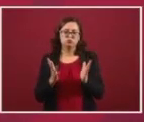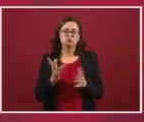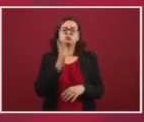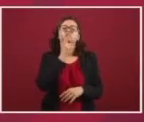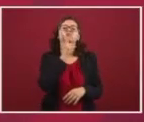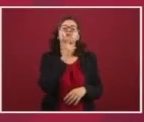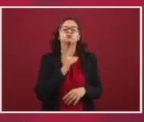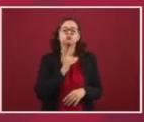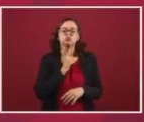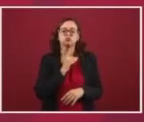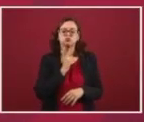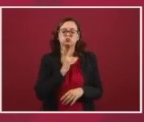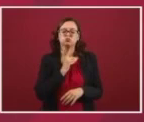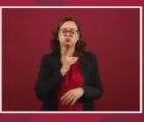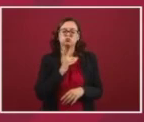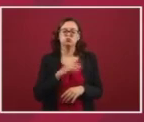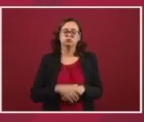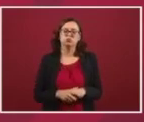petróleo, con las